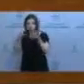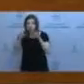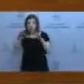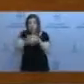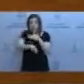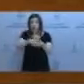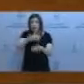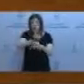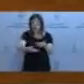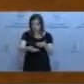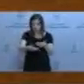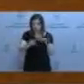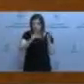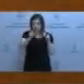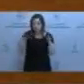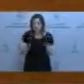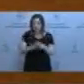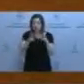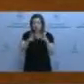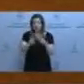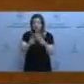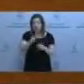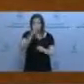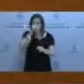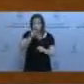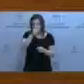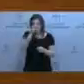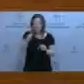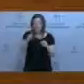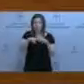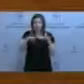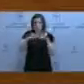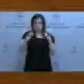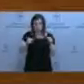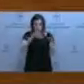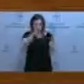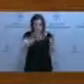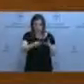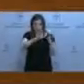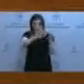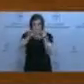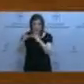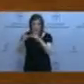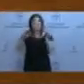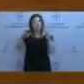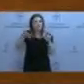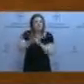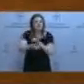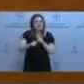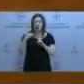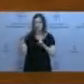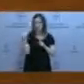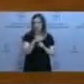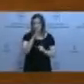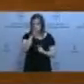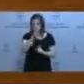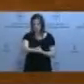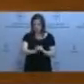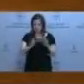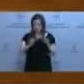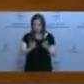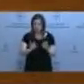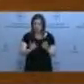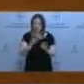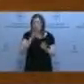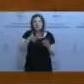Consejería de Educación Socialista del Principado de Asturias que usted lidera es de un rotundo suspenso, porque no ha solucionado